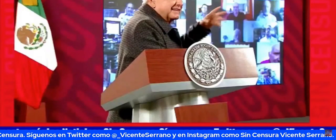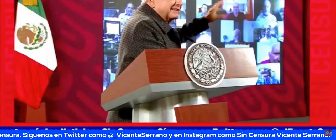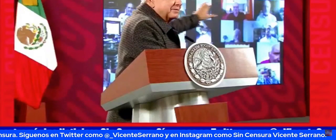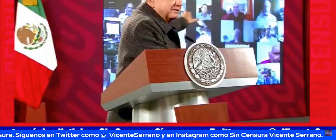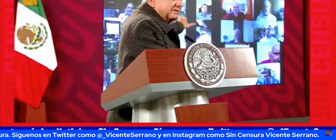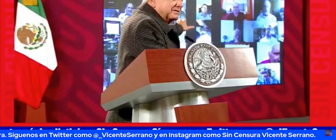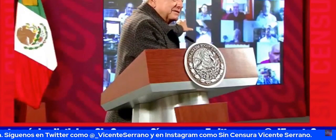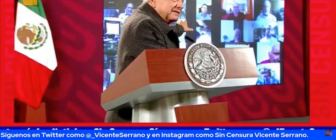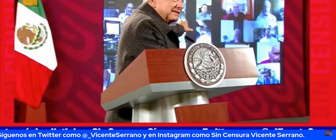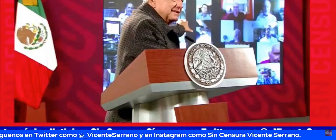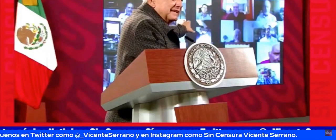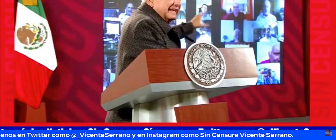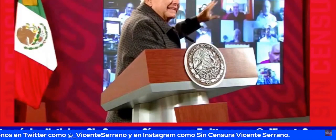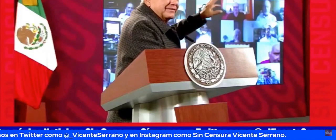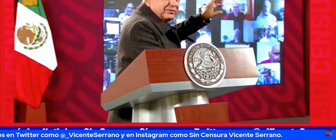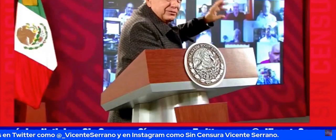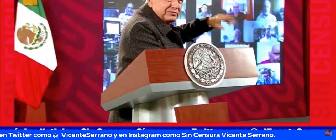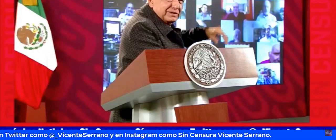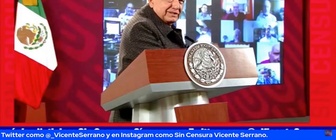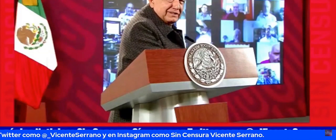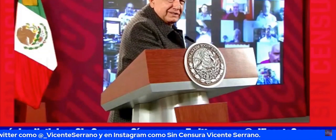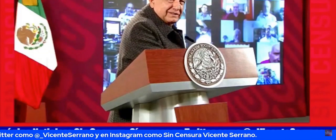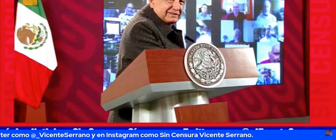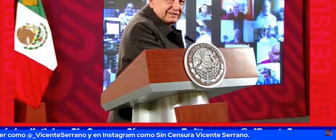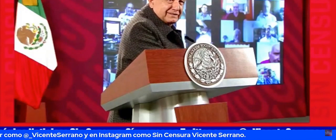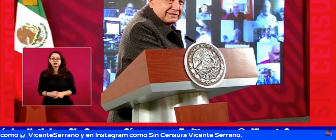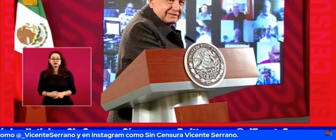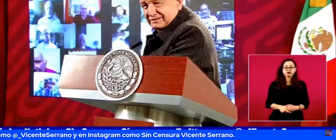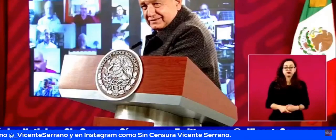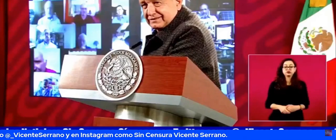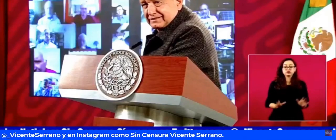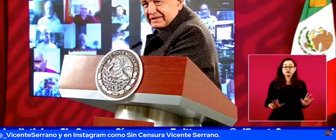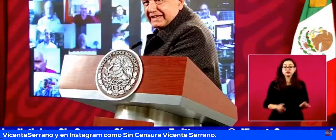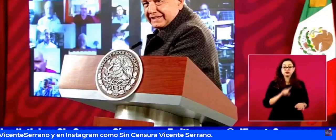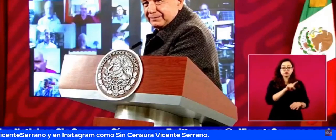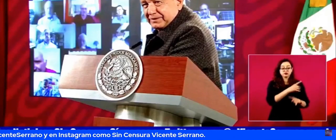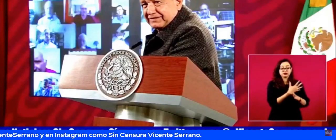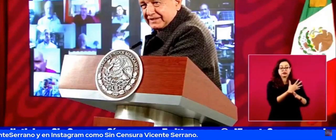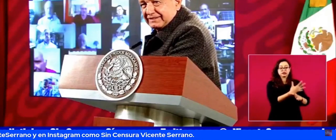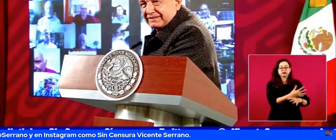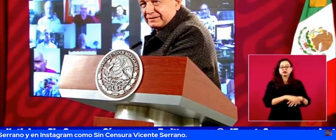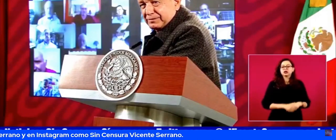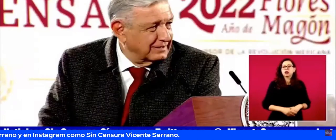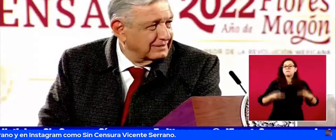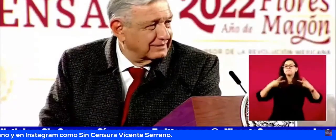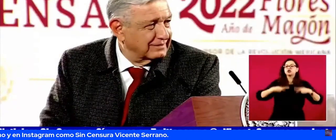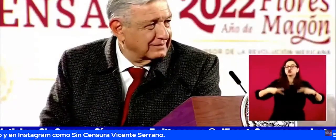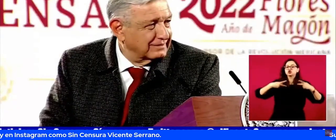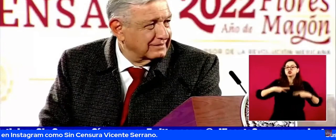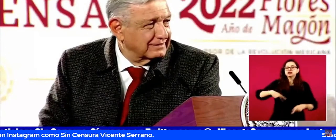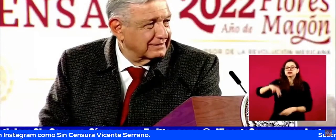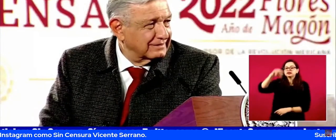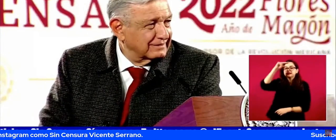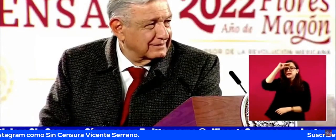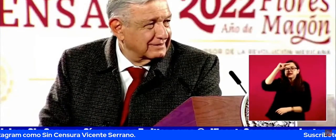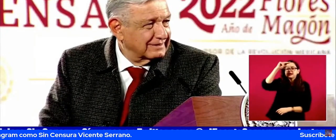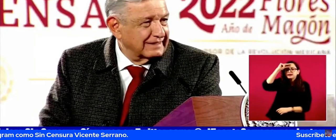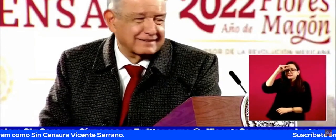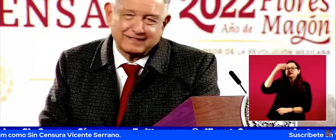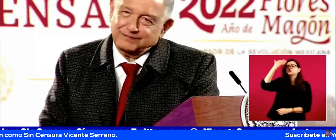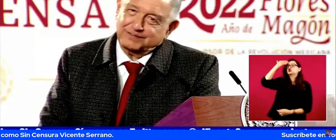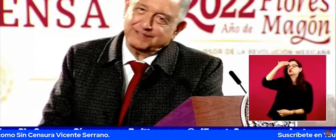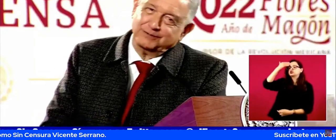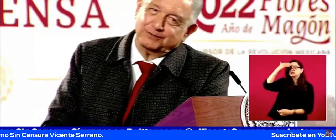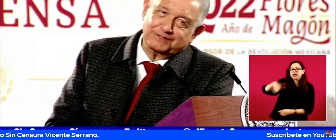pensante, el Reforma, la gente pensante del país,